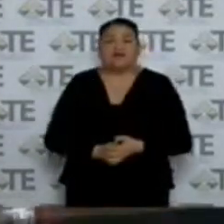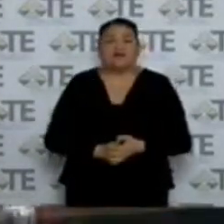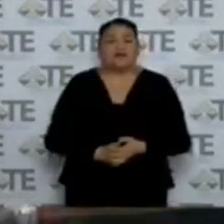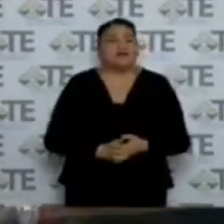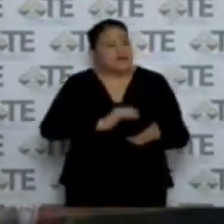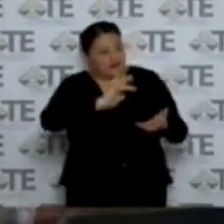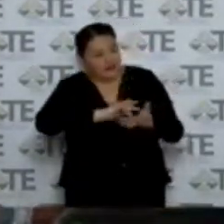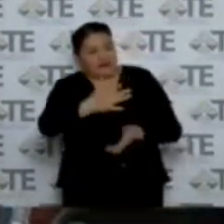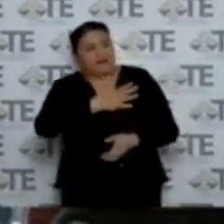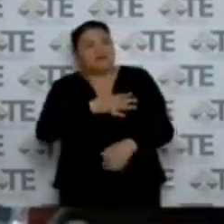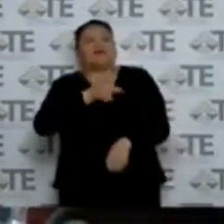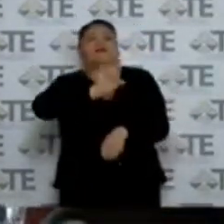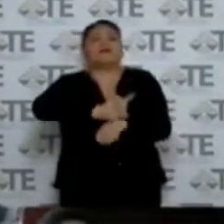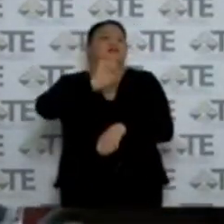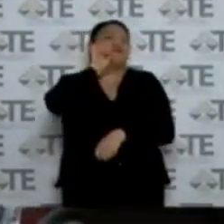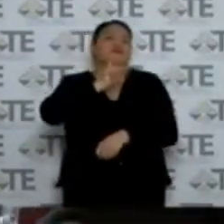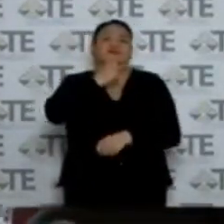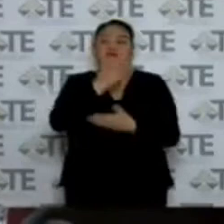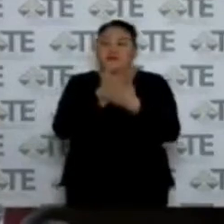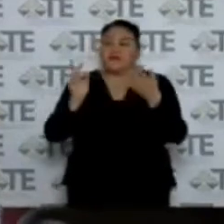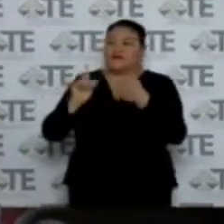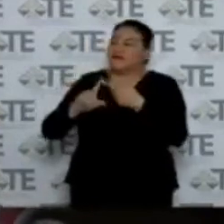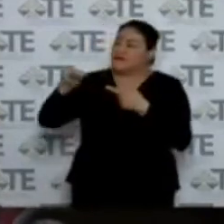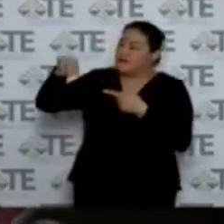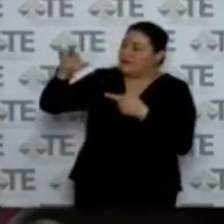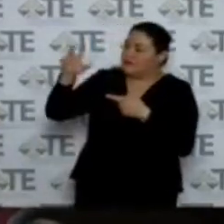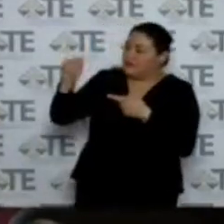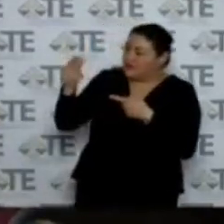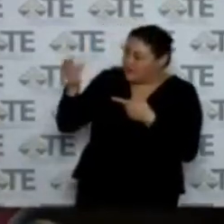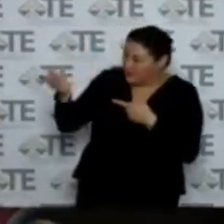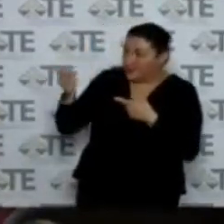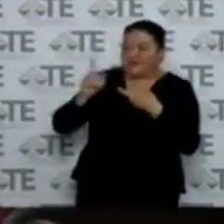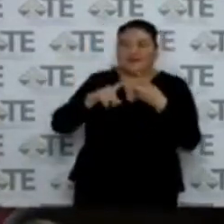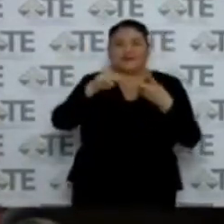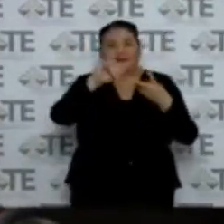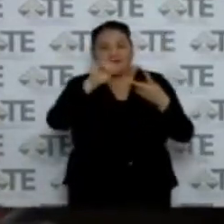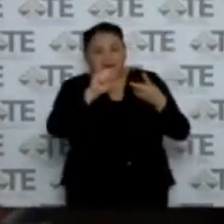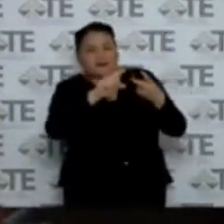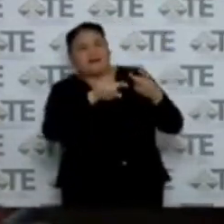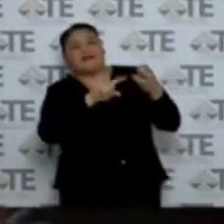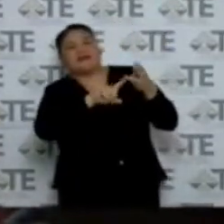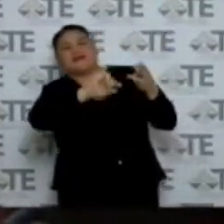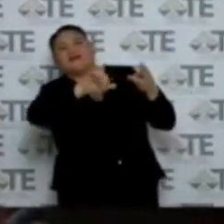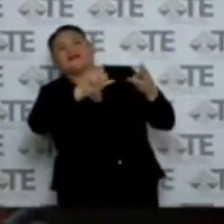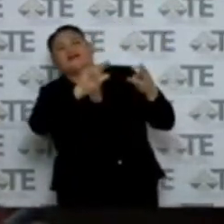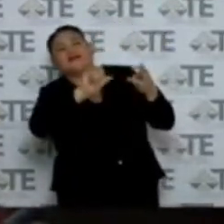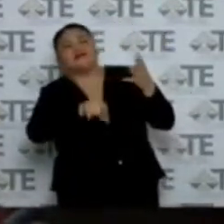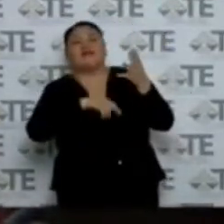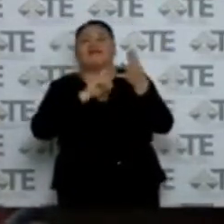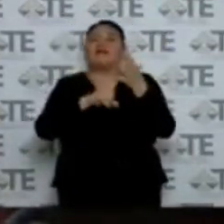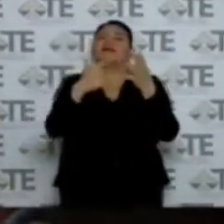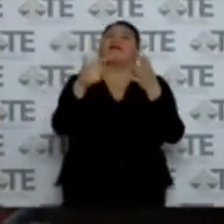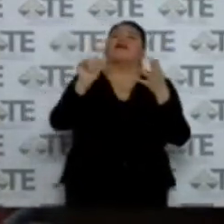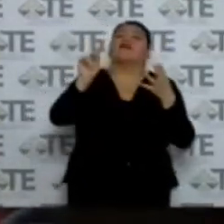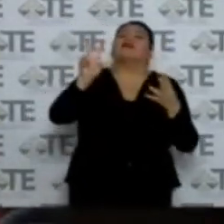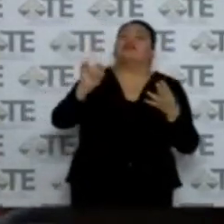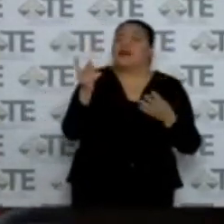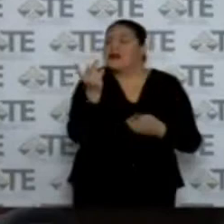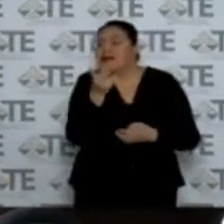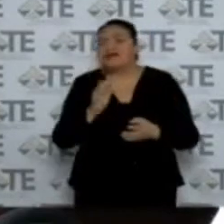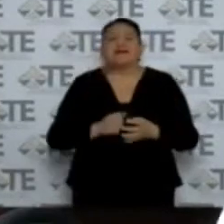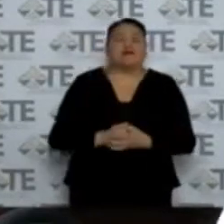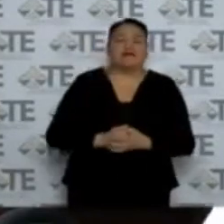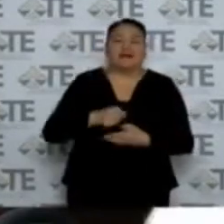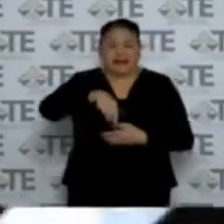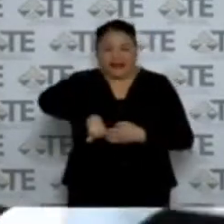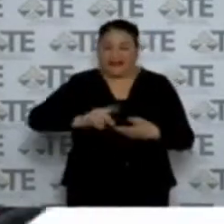todos. Ahora sí que a Marta, a Armando, a Juan Carlos y a Gustavo, pero bueno, pues eso. Y como dije, es un gusto